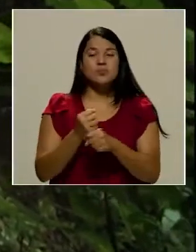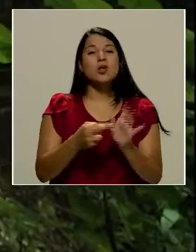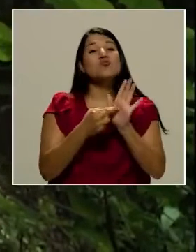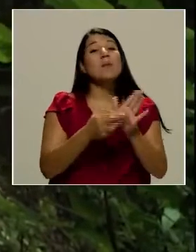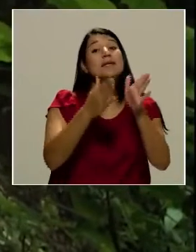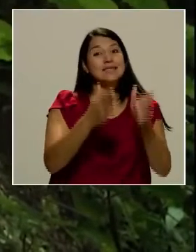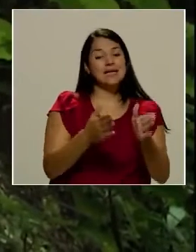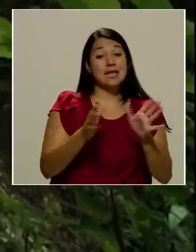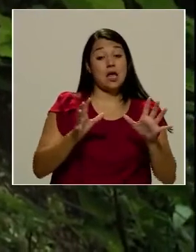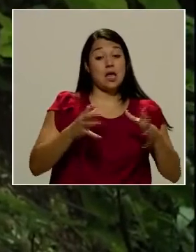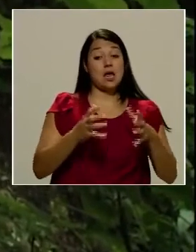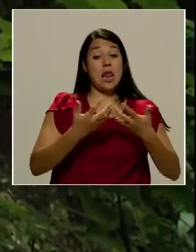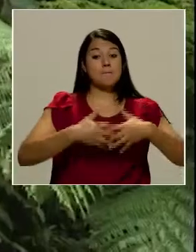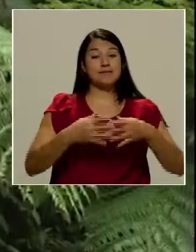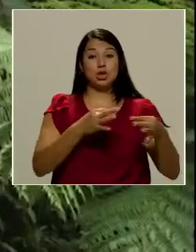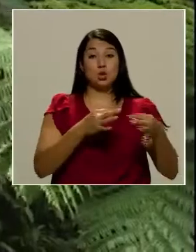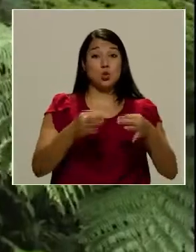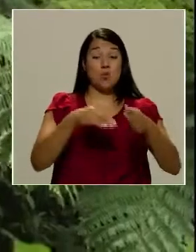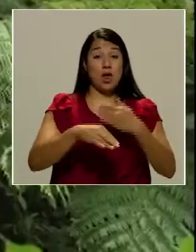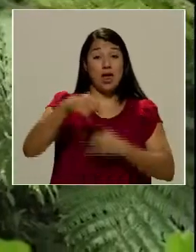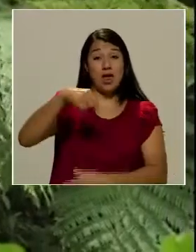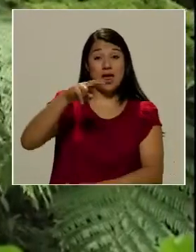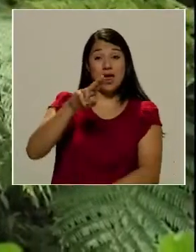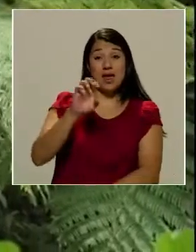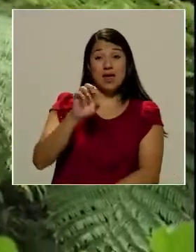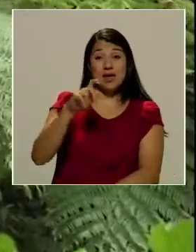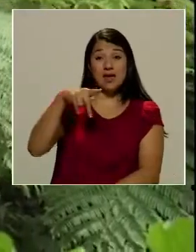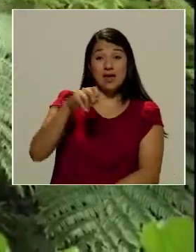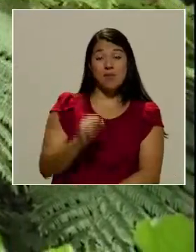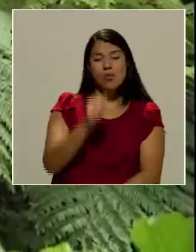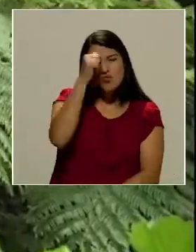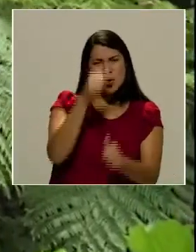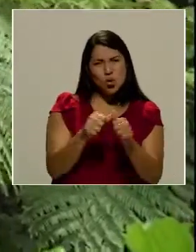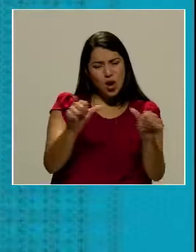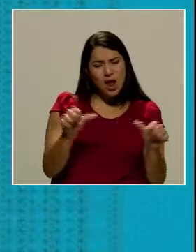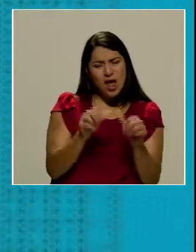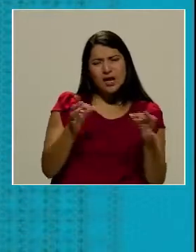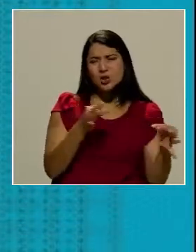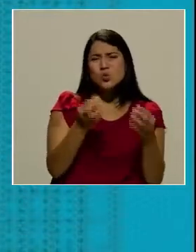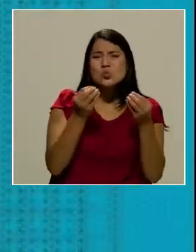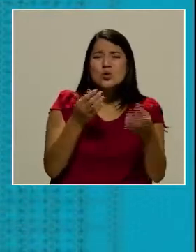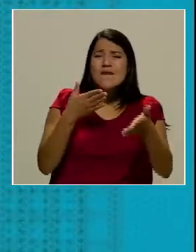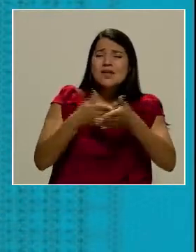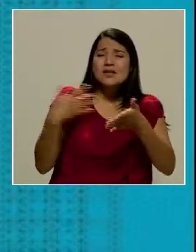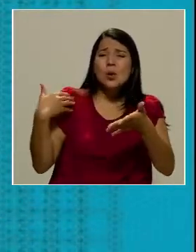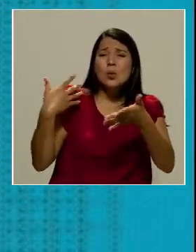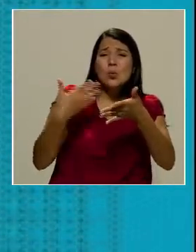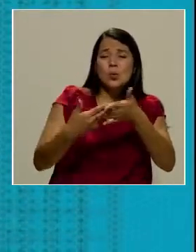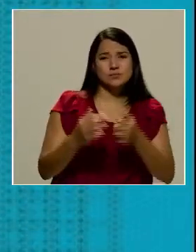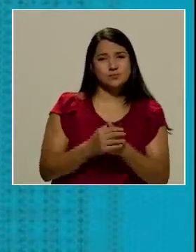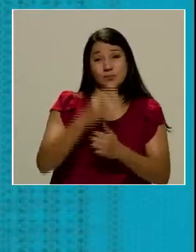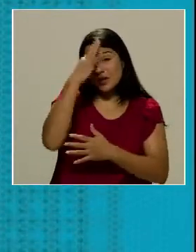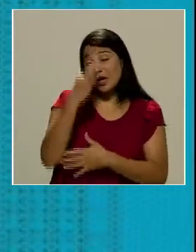Turismo de Quepos recordó que este sector ha sido muy golpeado en los últimos meses. Creemos que no es necesario afectar